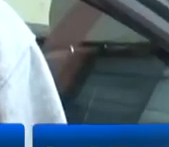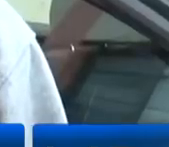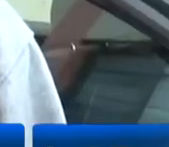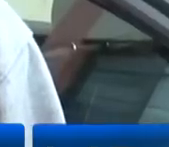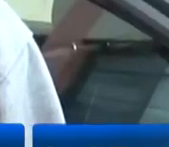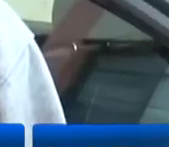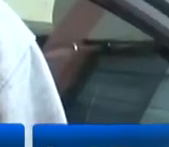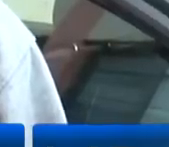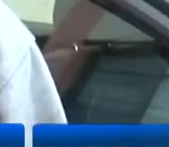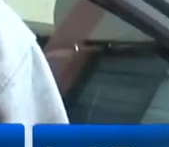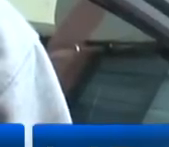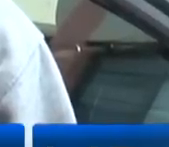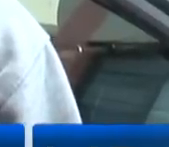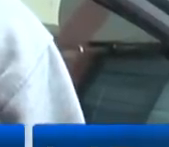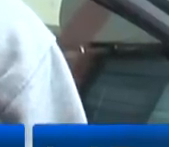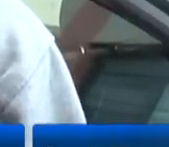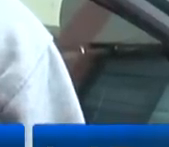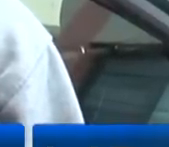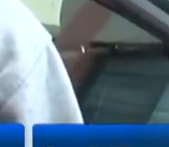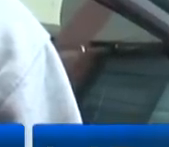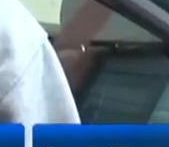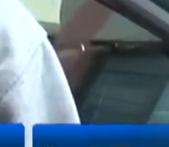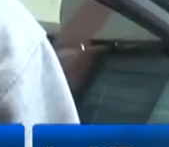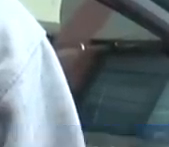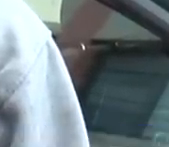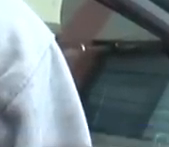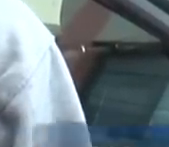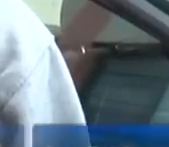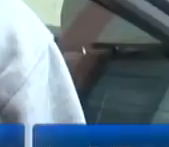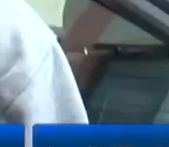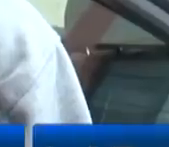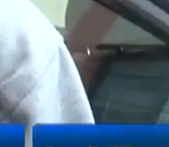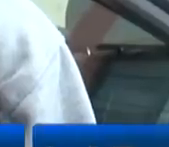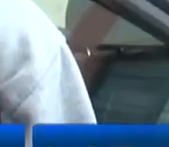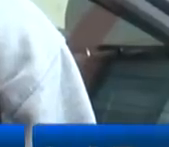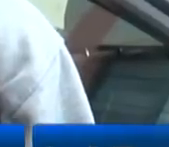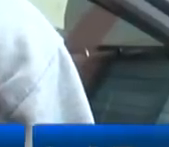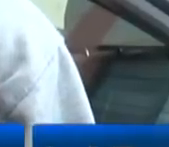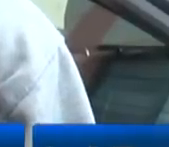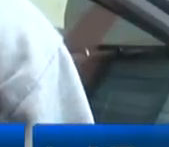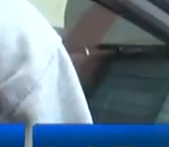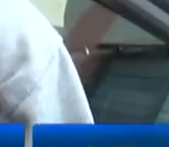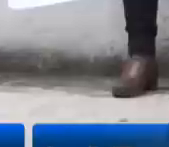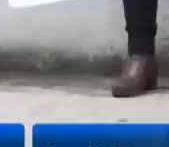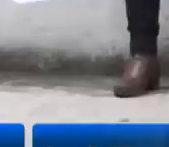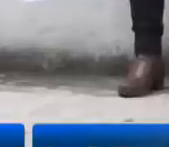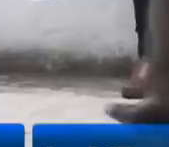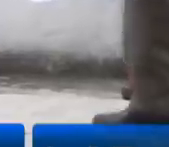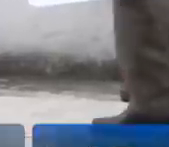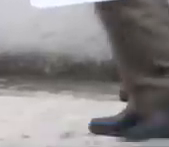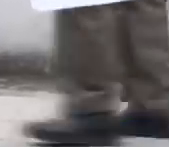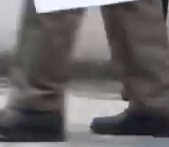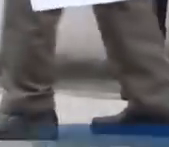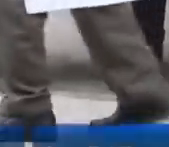que lo que mi hermano queda en el balde de la camioneta, frena, o si no el señor se daba la fuga y lo dejaba a mi hermano ahí. Por